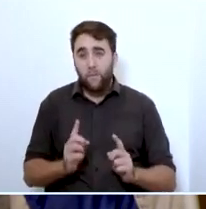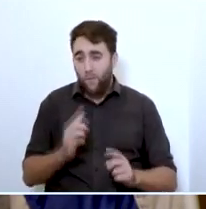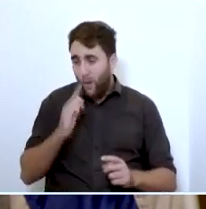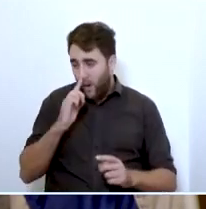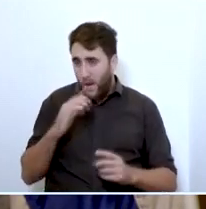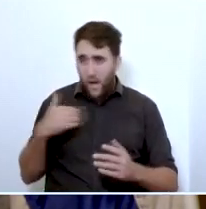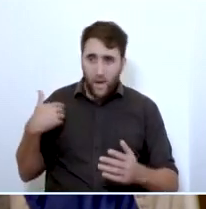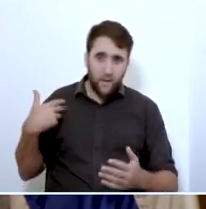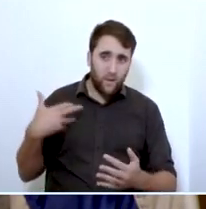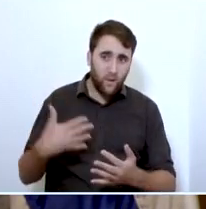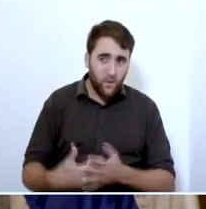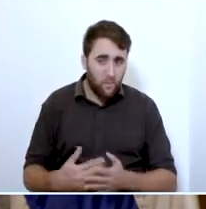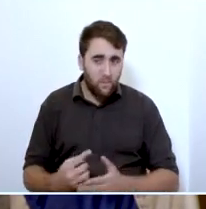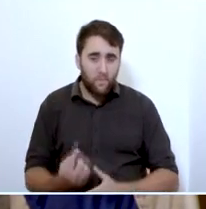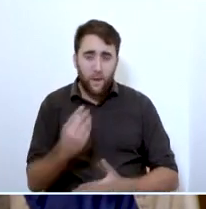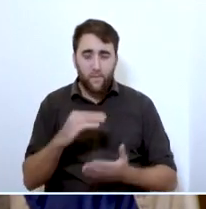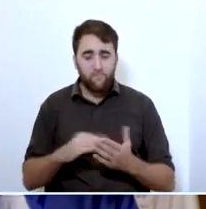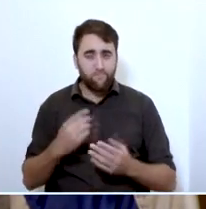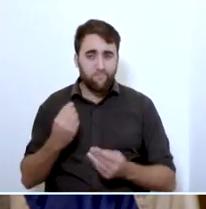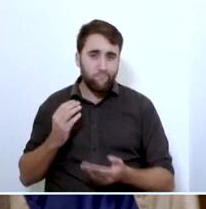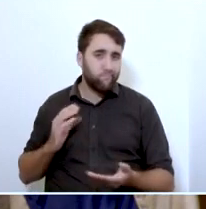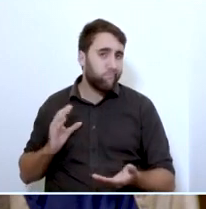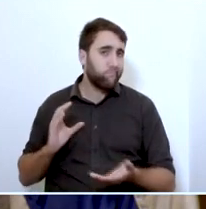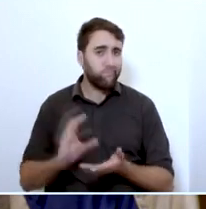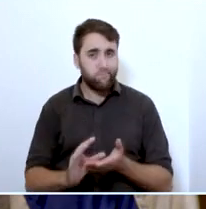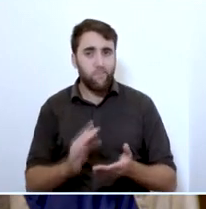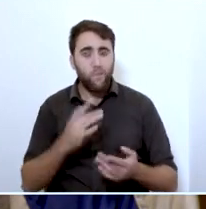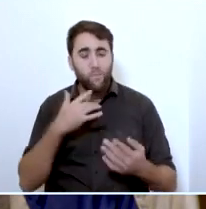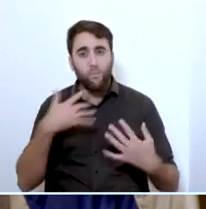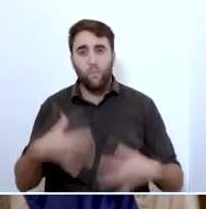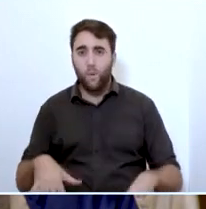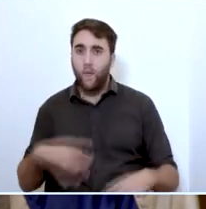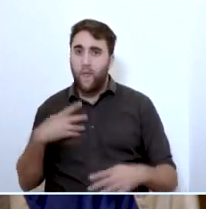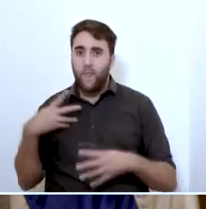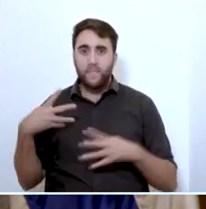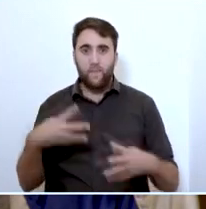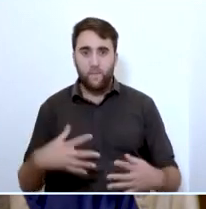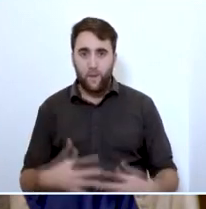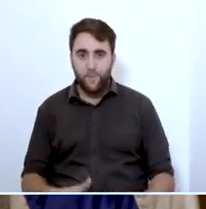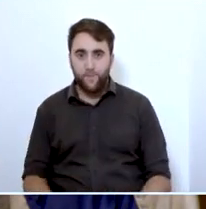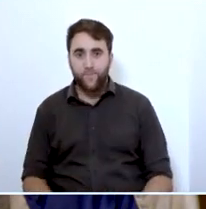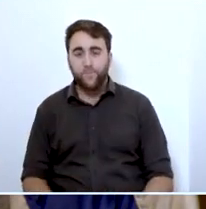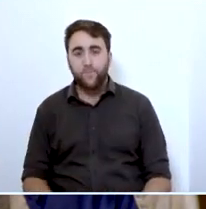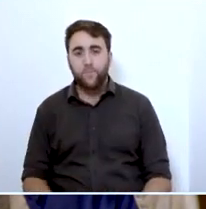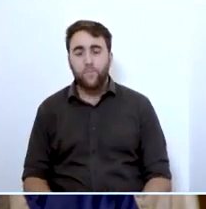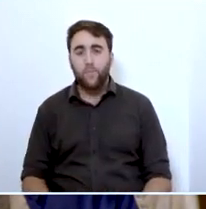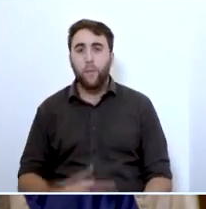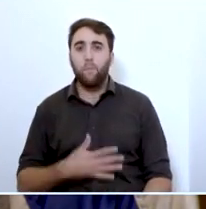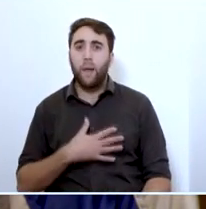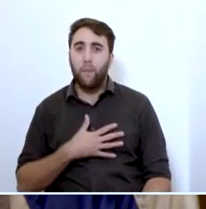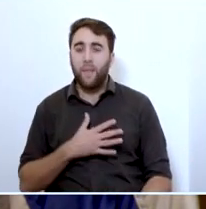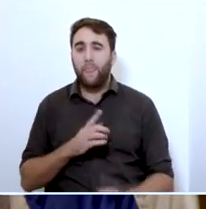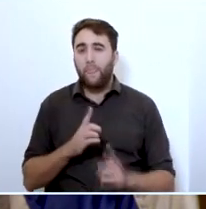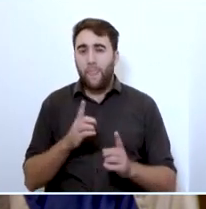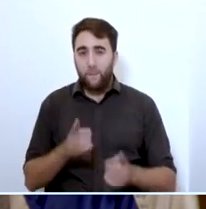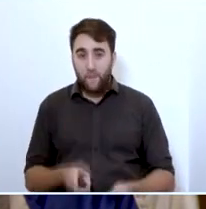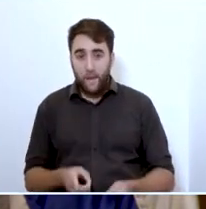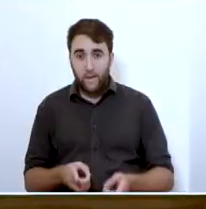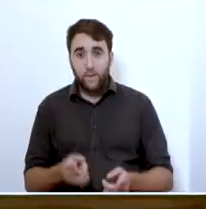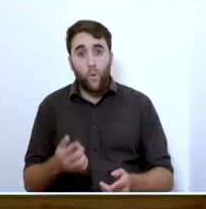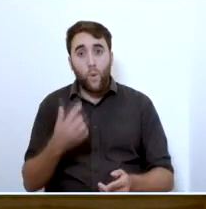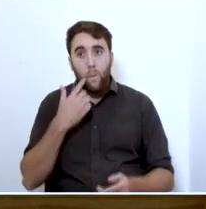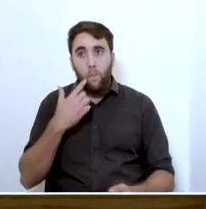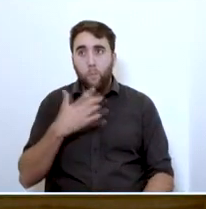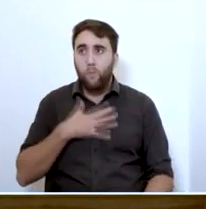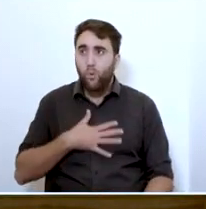últimos tiempos y vaya si tenemos ese desafío por delante para mí también es un